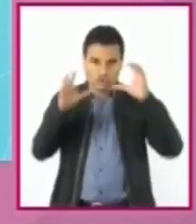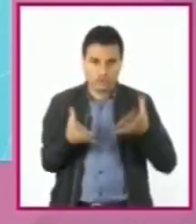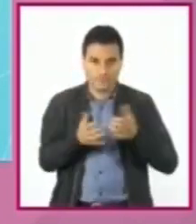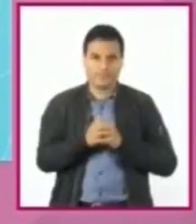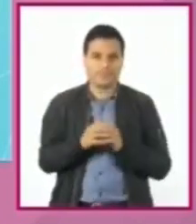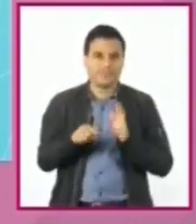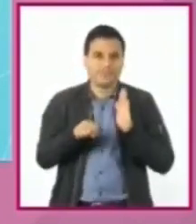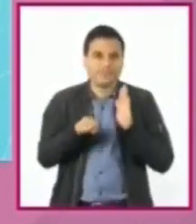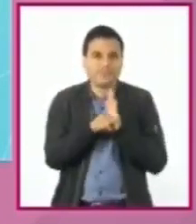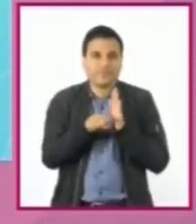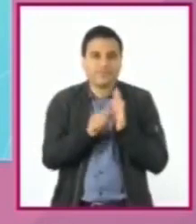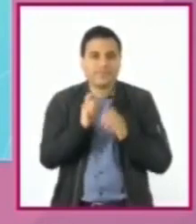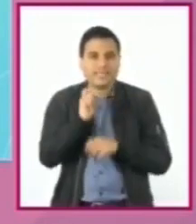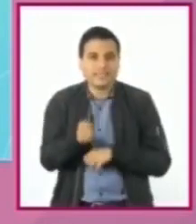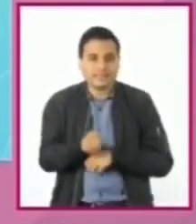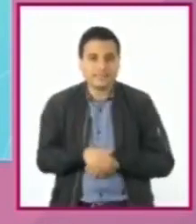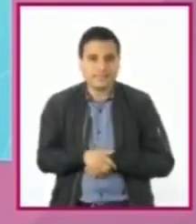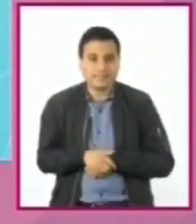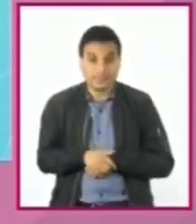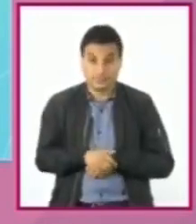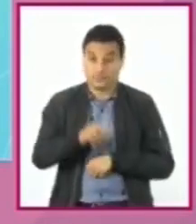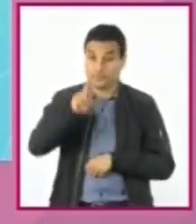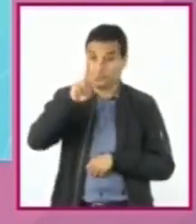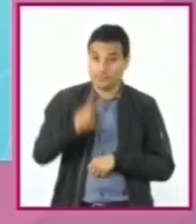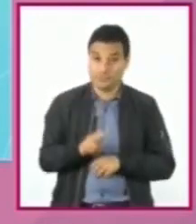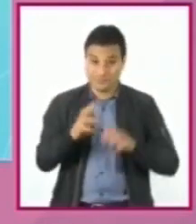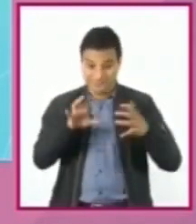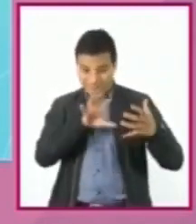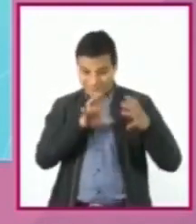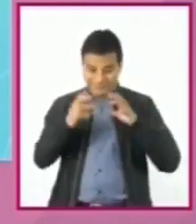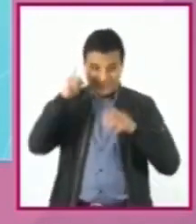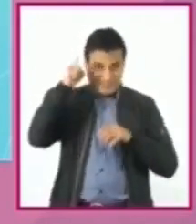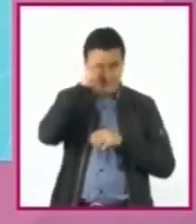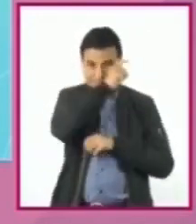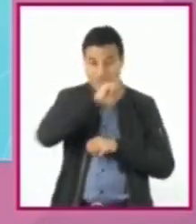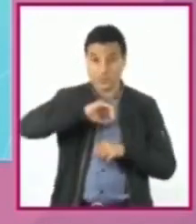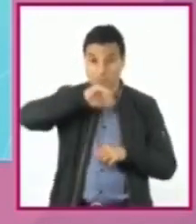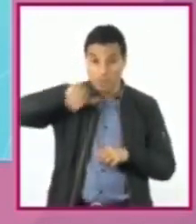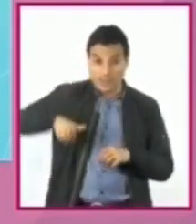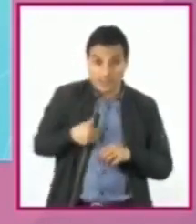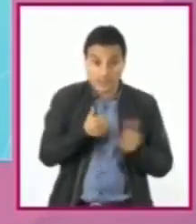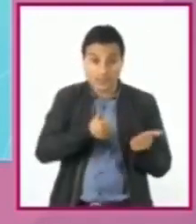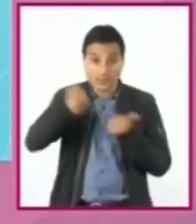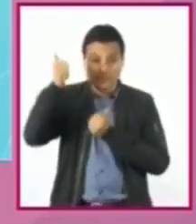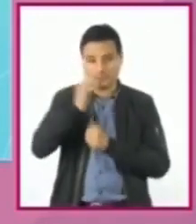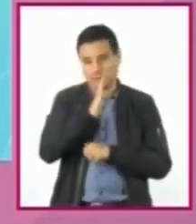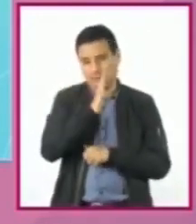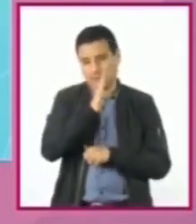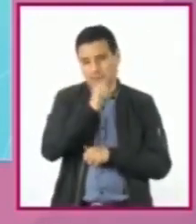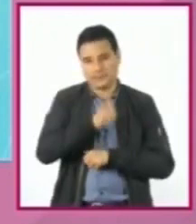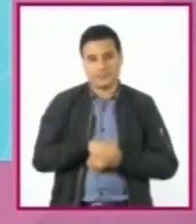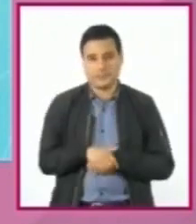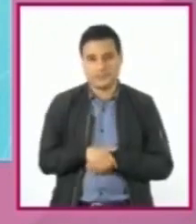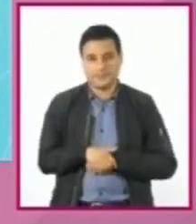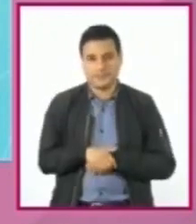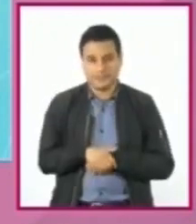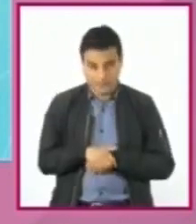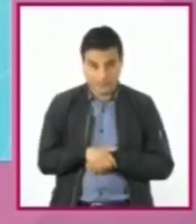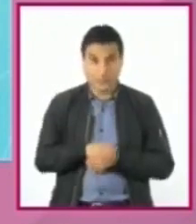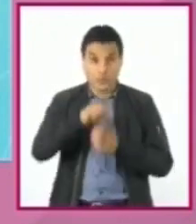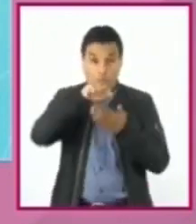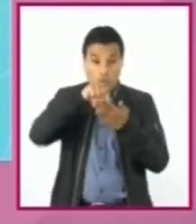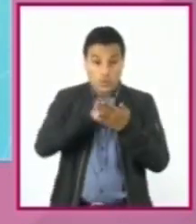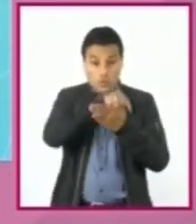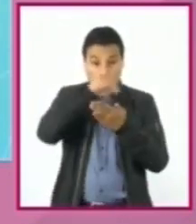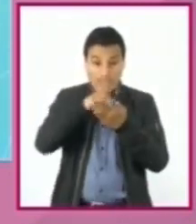globo terráqueo. Es difícil de manipular, guardar y transportar. No se pueden observar todos los